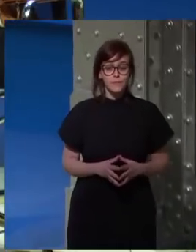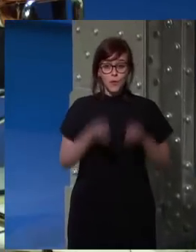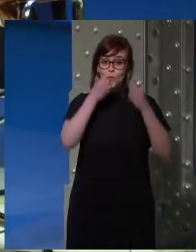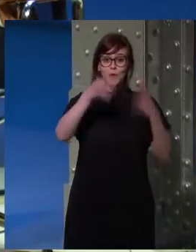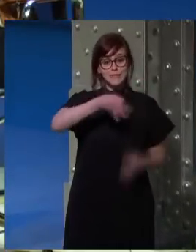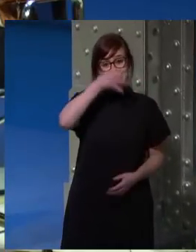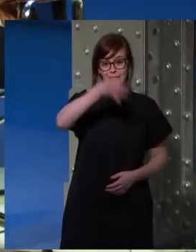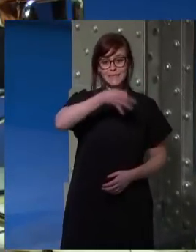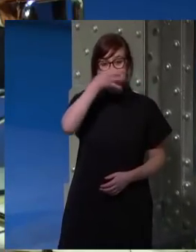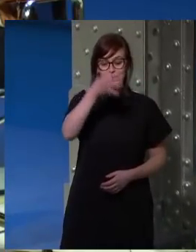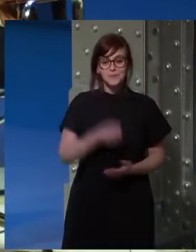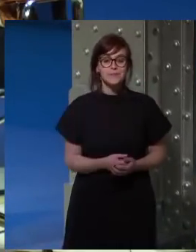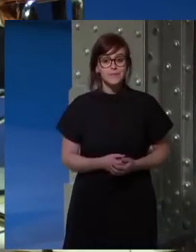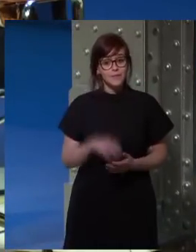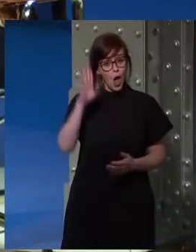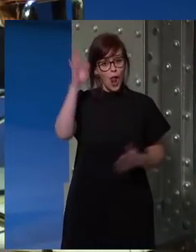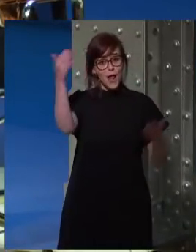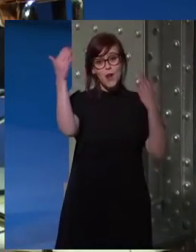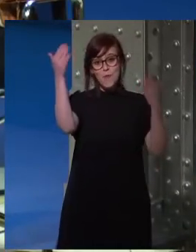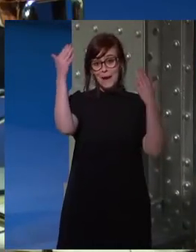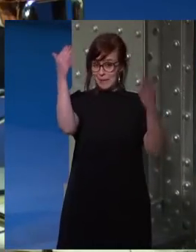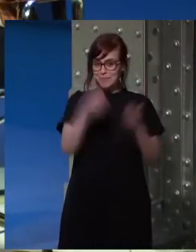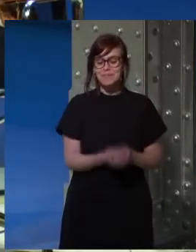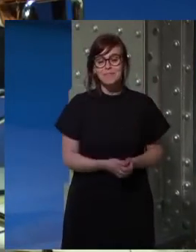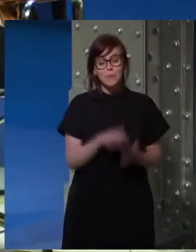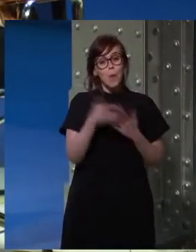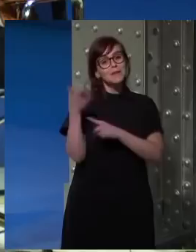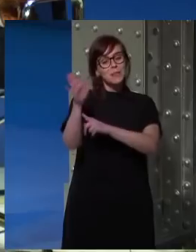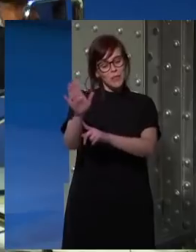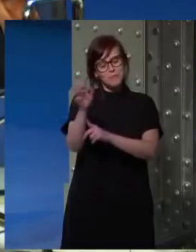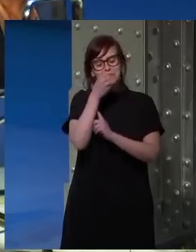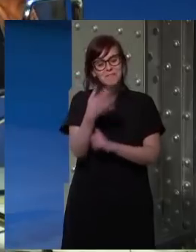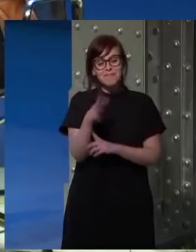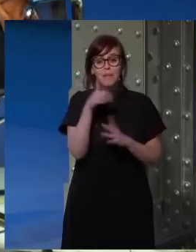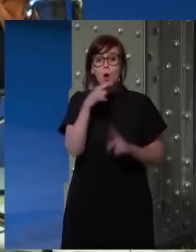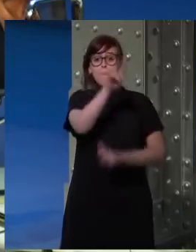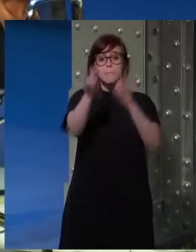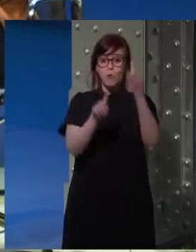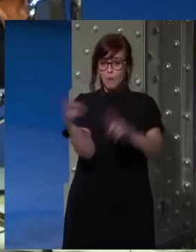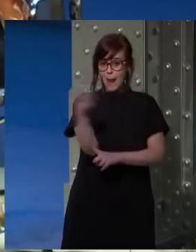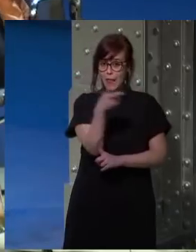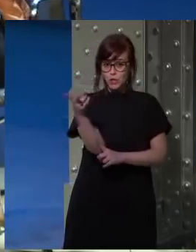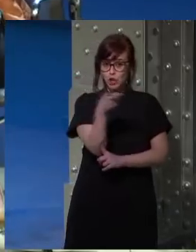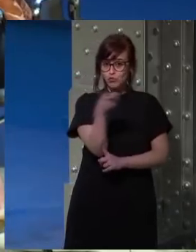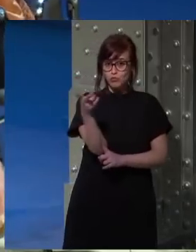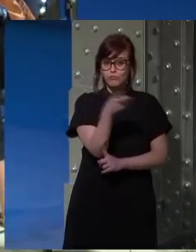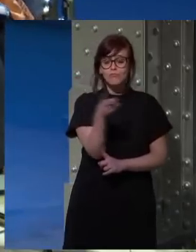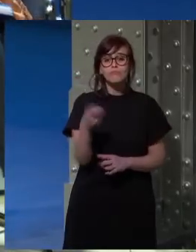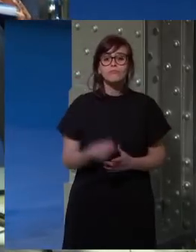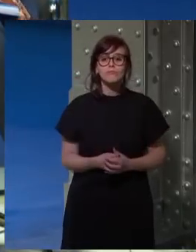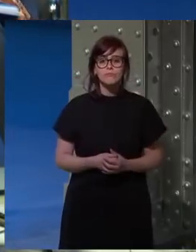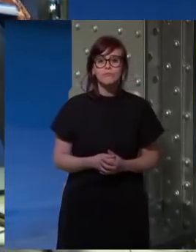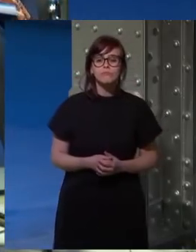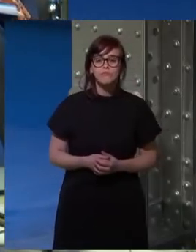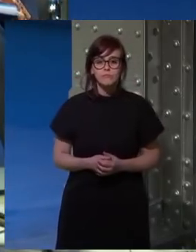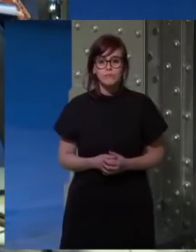Buenas tardes. Hola. Y enhorabuena por esta presentación. Mi pregunta es para las dos, para